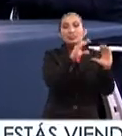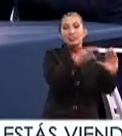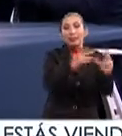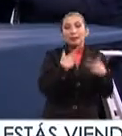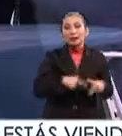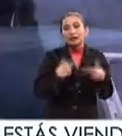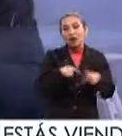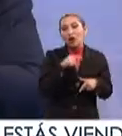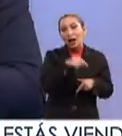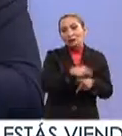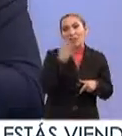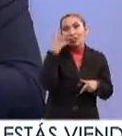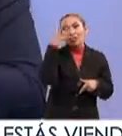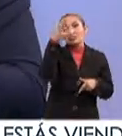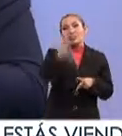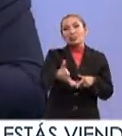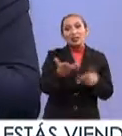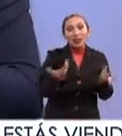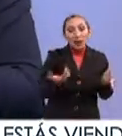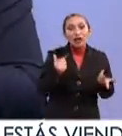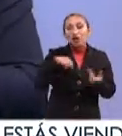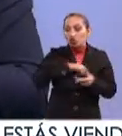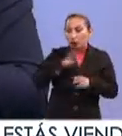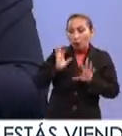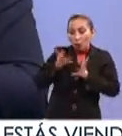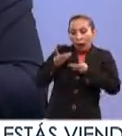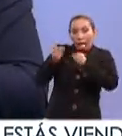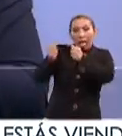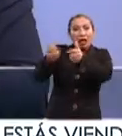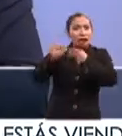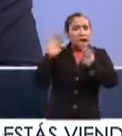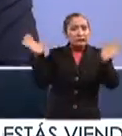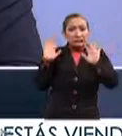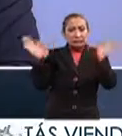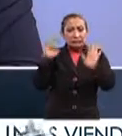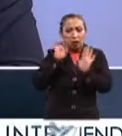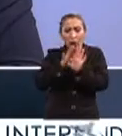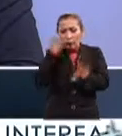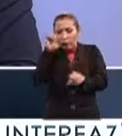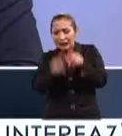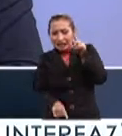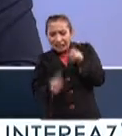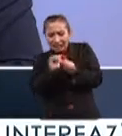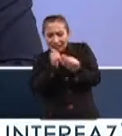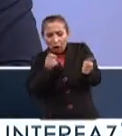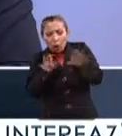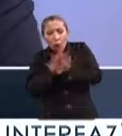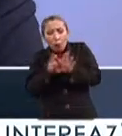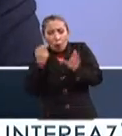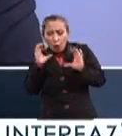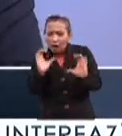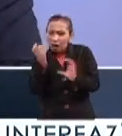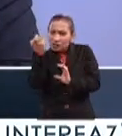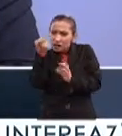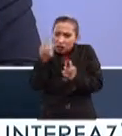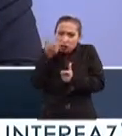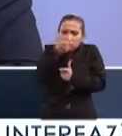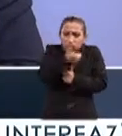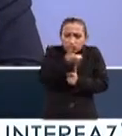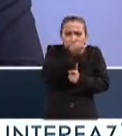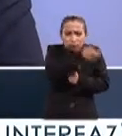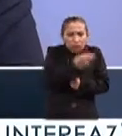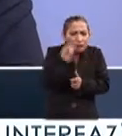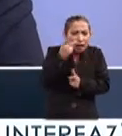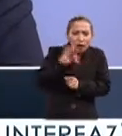y tenemos que reorientar la forma en la que gastamos en el abatimiento de rezago educativo, viendo los mecanismos que